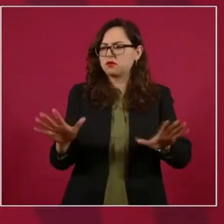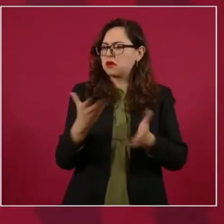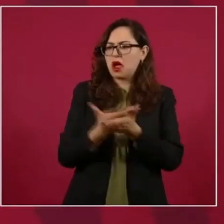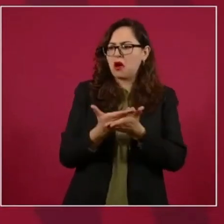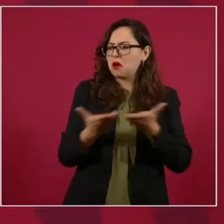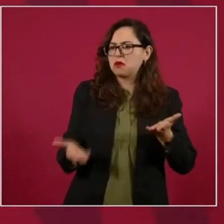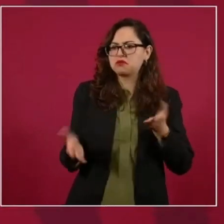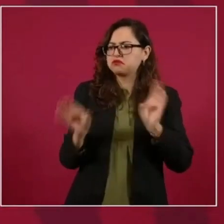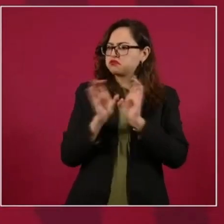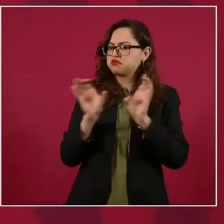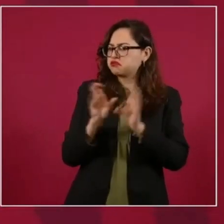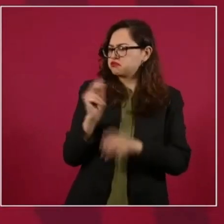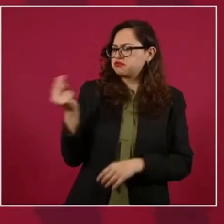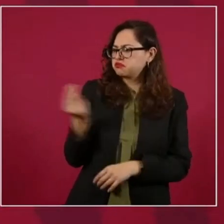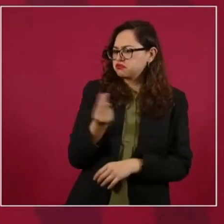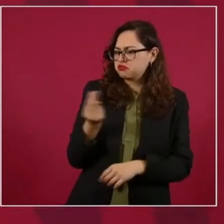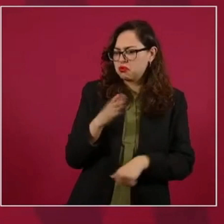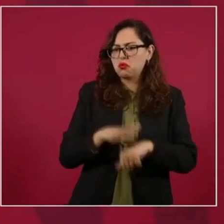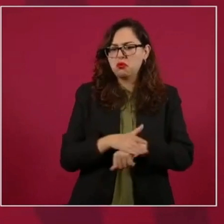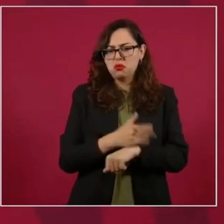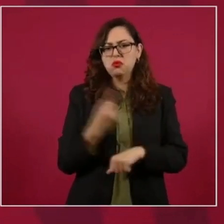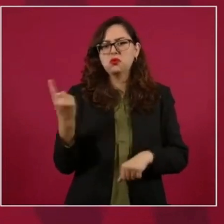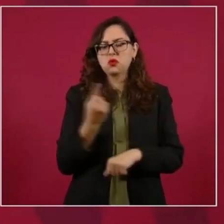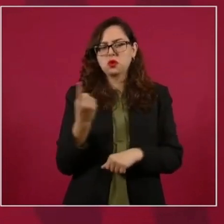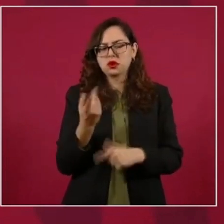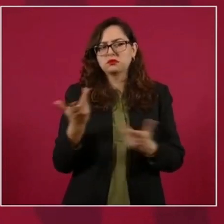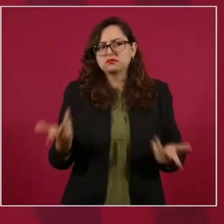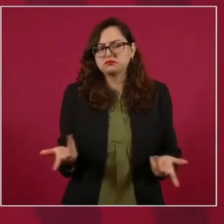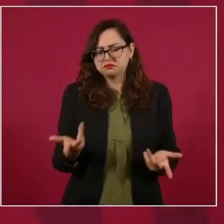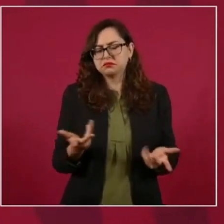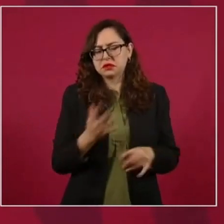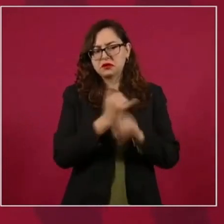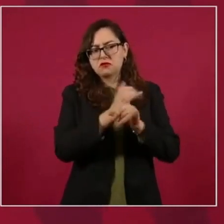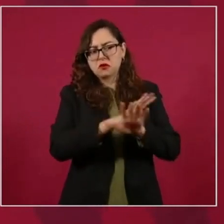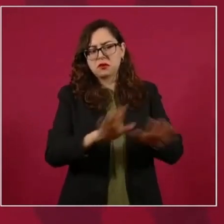y a ver qué se puede hacer para